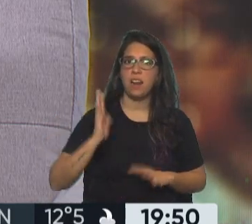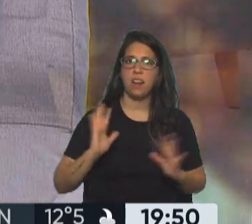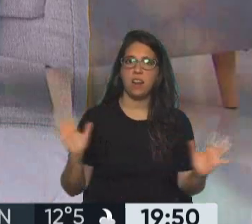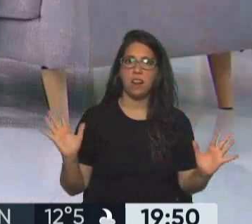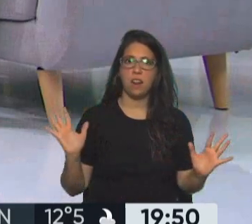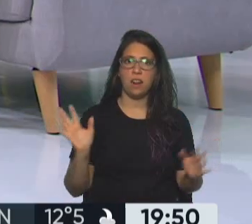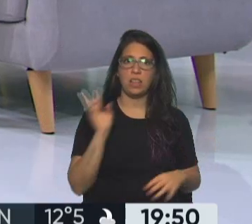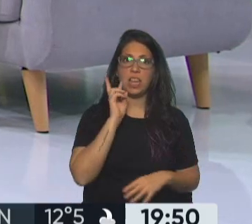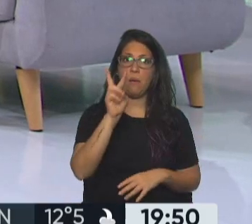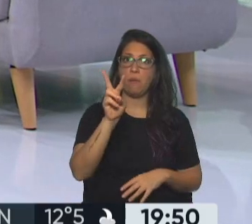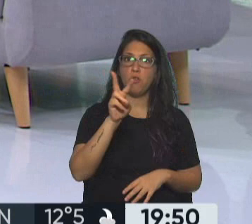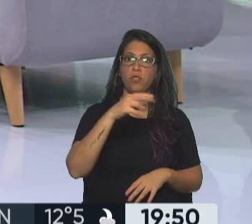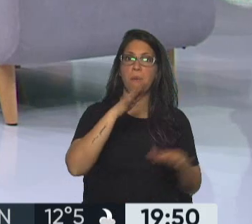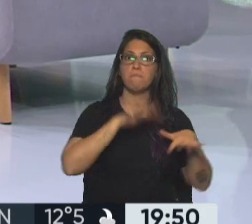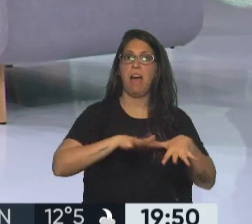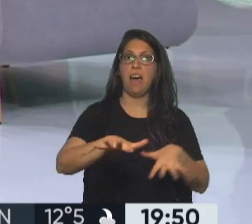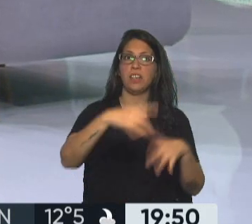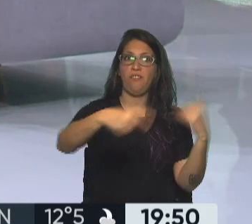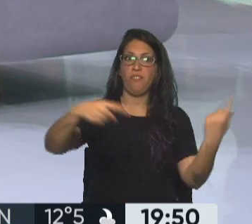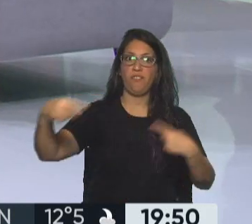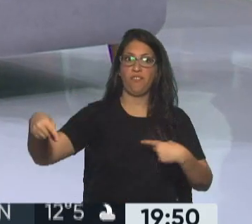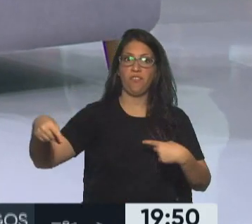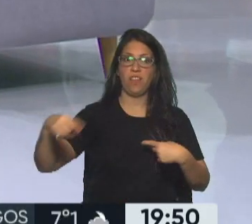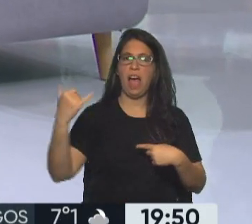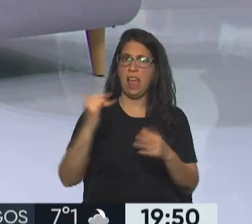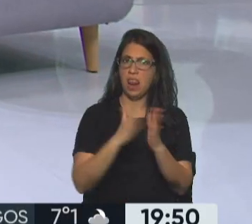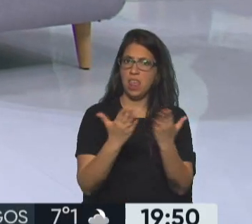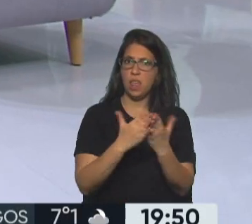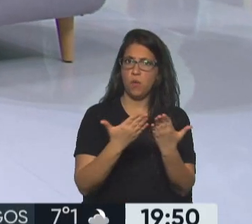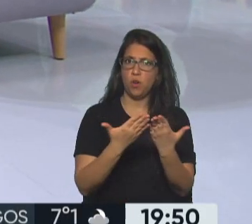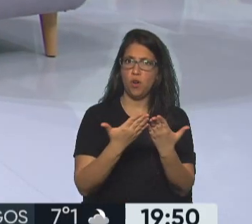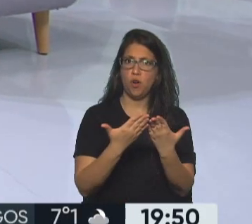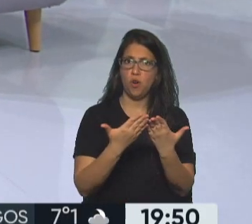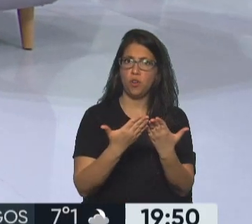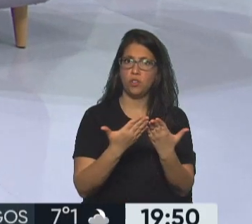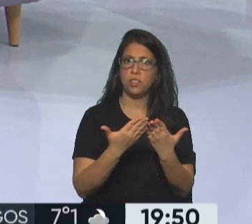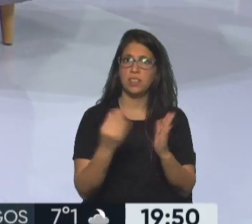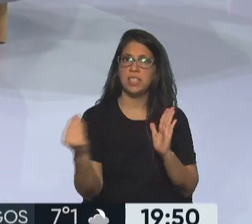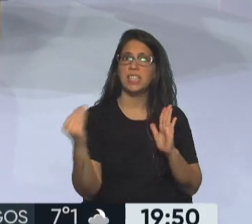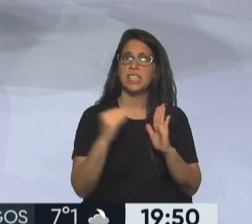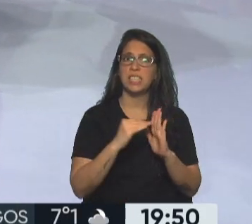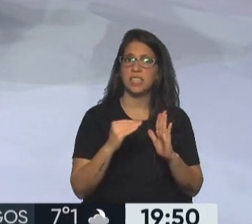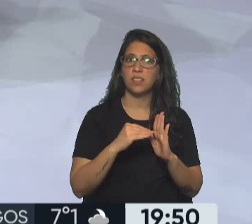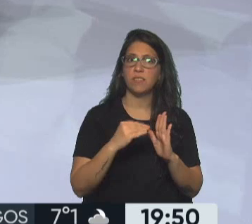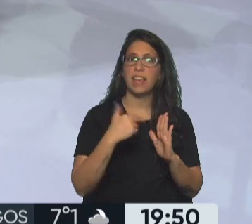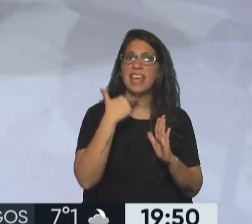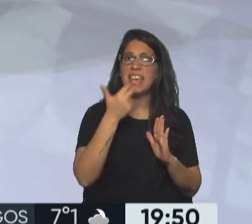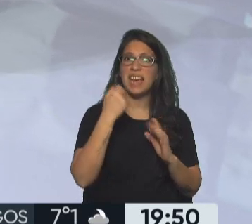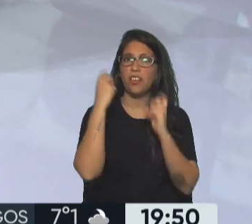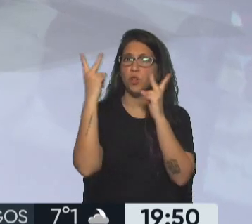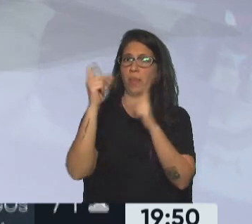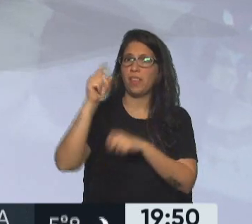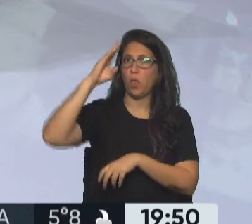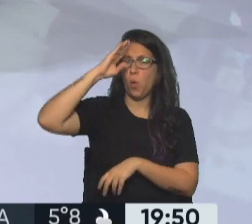te vemos en diferentes marchas. Claro que hay un libro, Llevaré su nombre, Claro. La hija desobediente de un genocida,